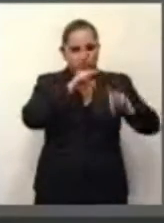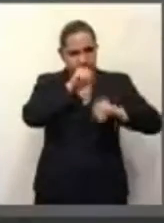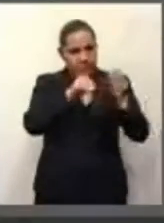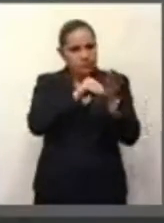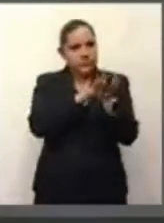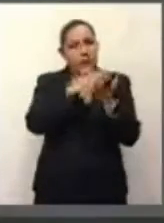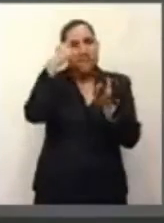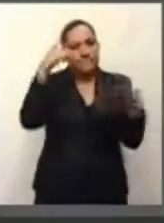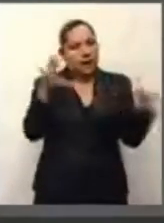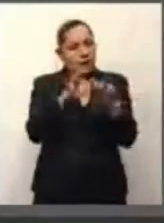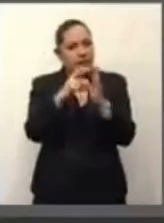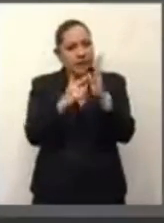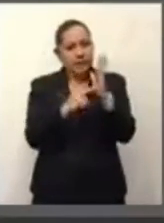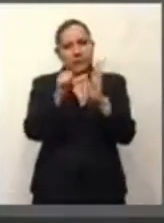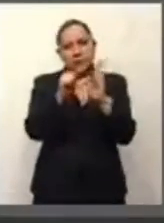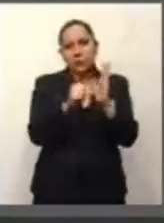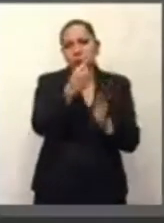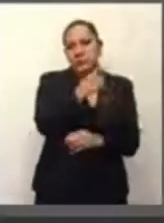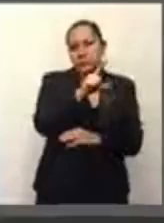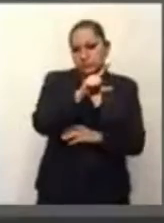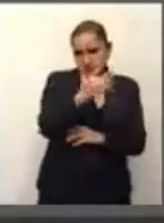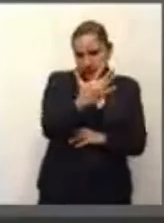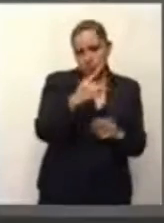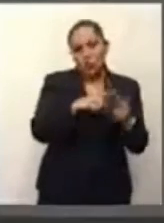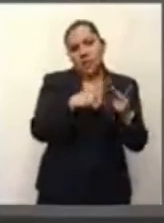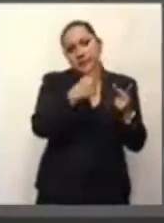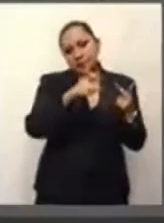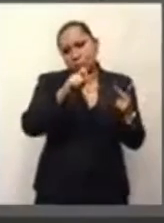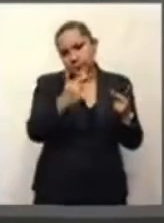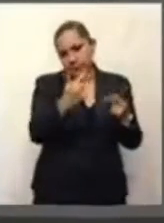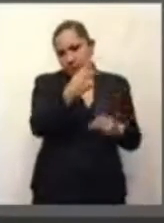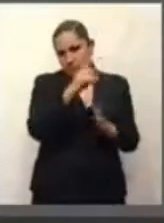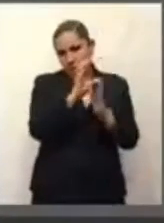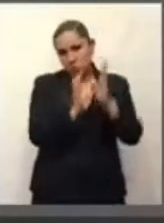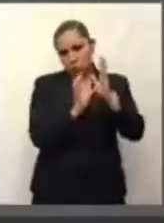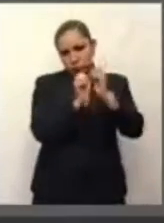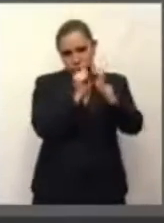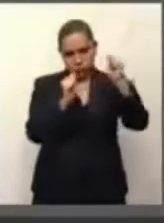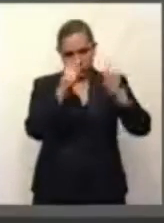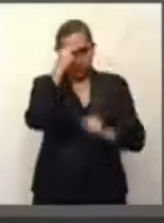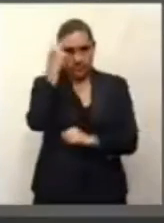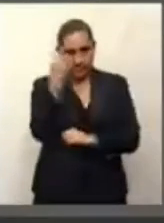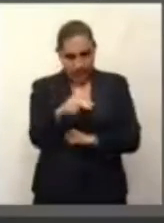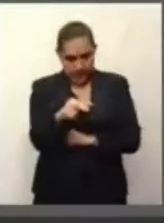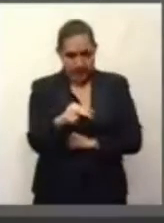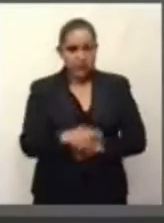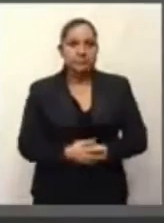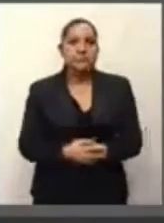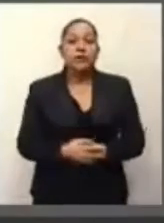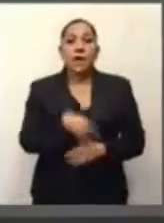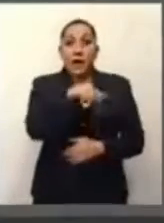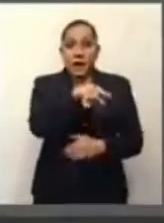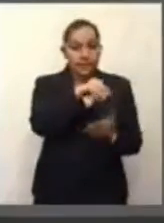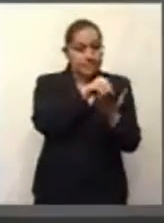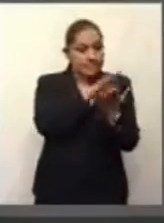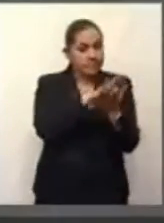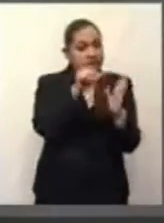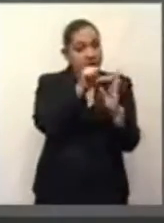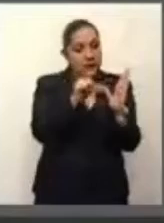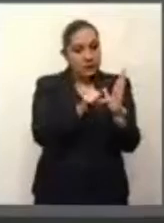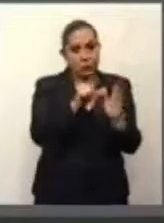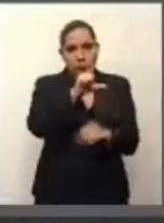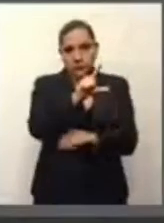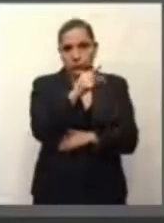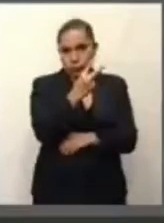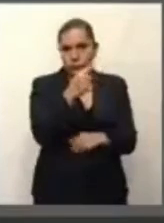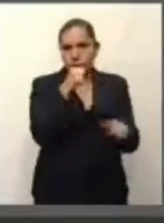artículos 75 y 127 de la Constitución Política de los Estados Unidos Mexicanos, que en su artículo 72,